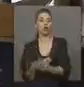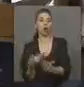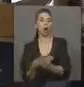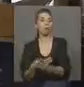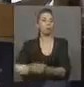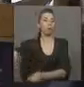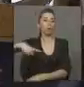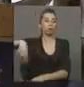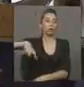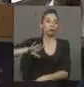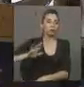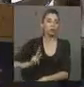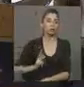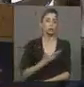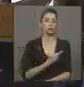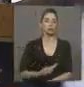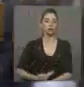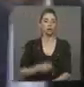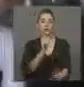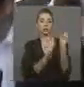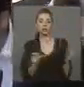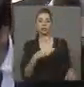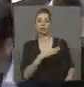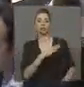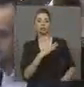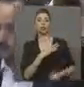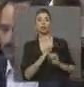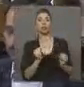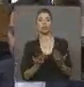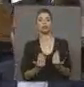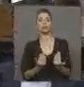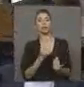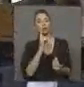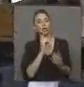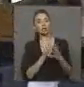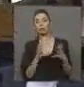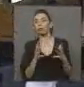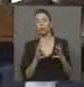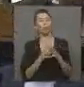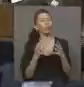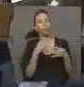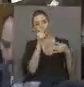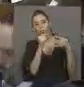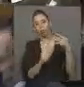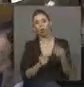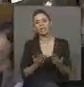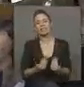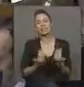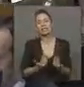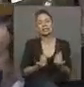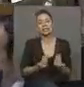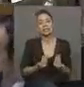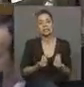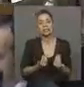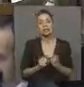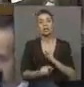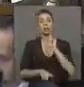presidente, y como el pueblo no puede esperar en sus necesidades acuciantes,